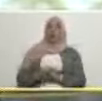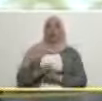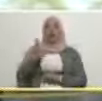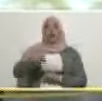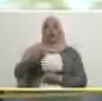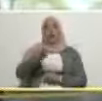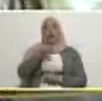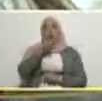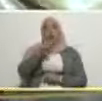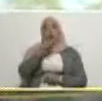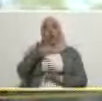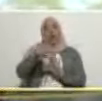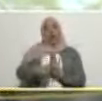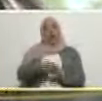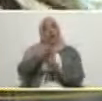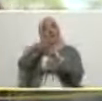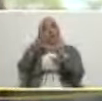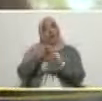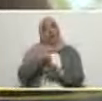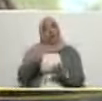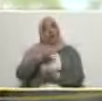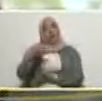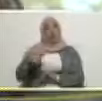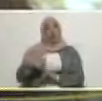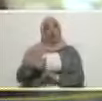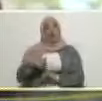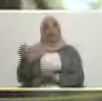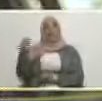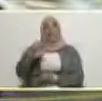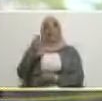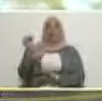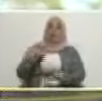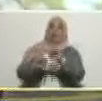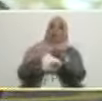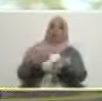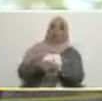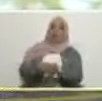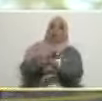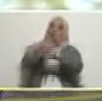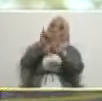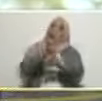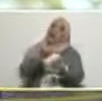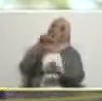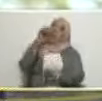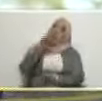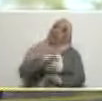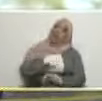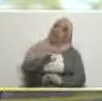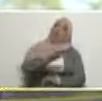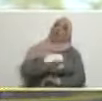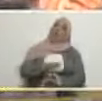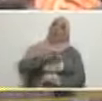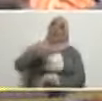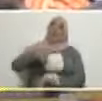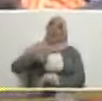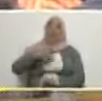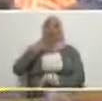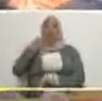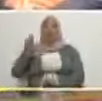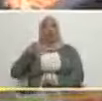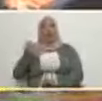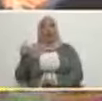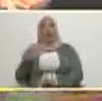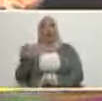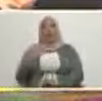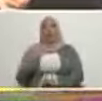nos vamos a dejar robar la felicidad. Y usted ha sido el mayor defensor de la felicidad de nuestro pueblo. Por esta zona juventud nacen